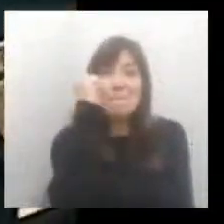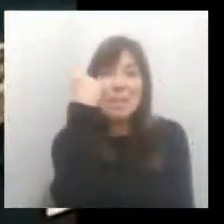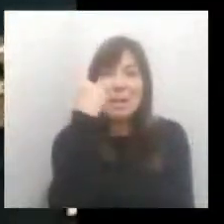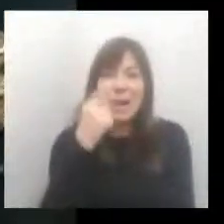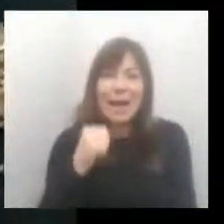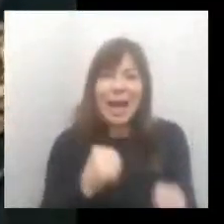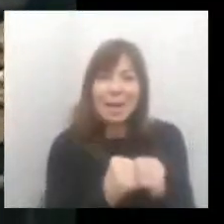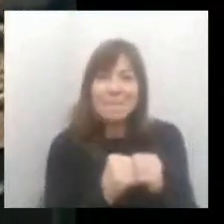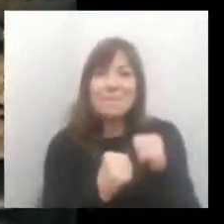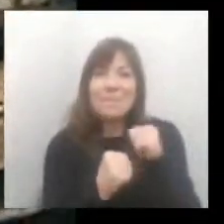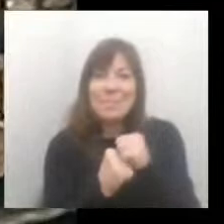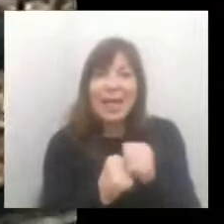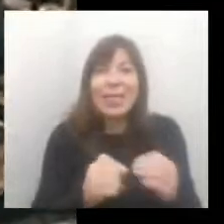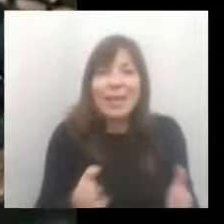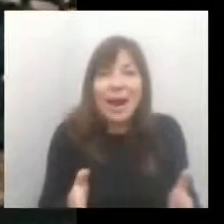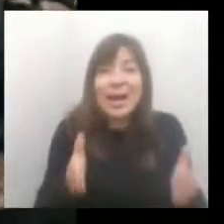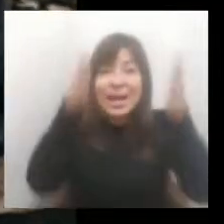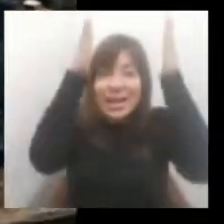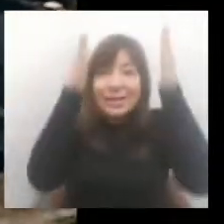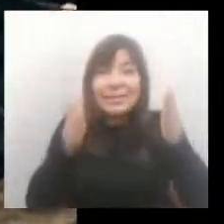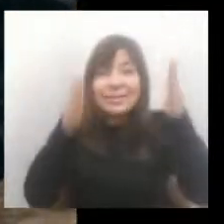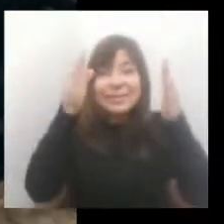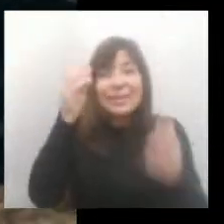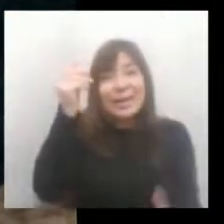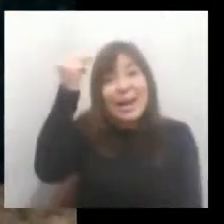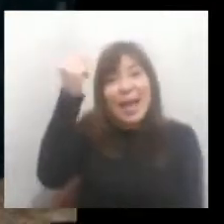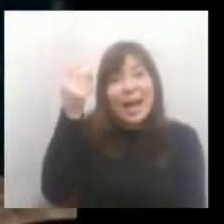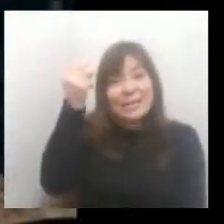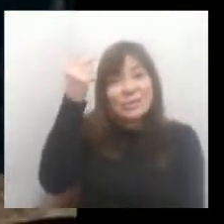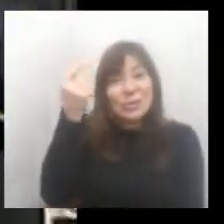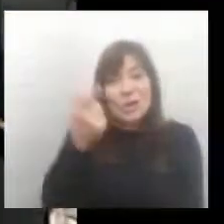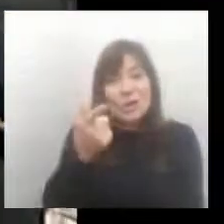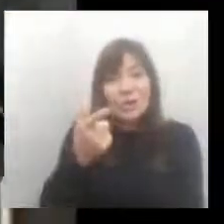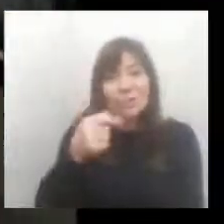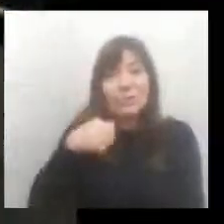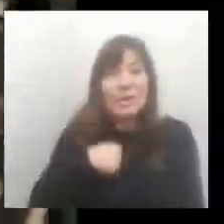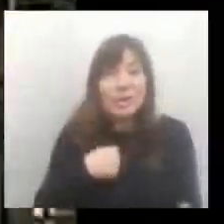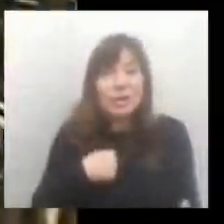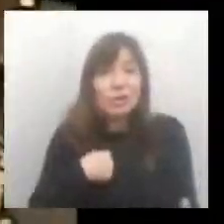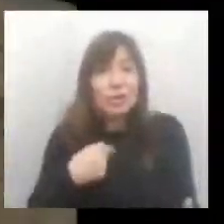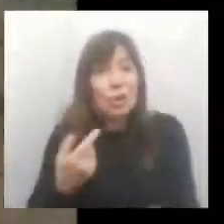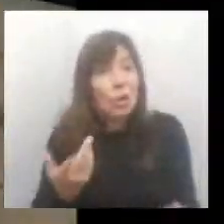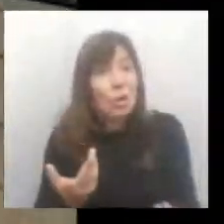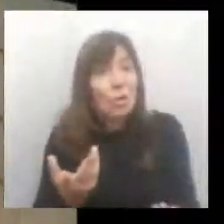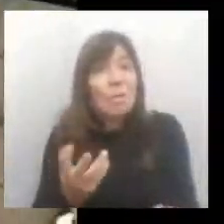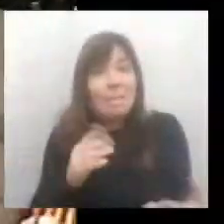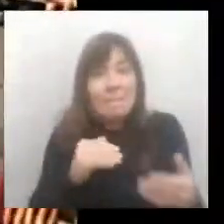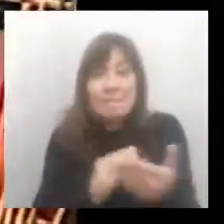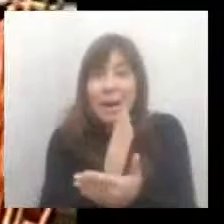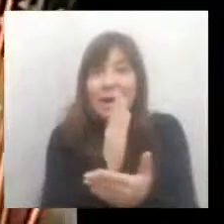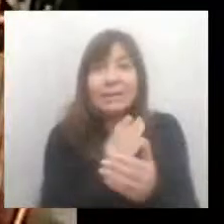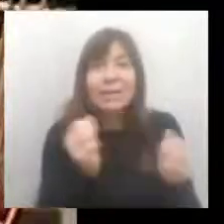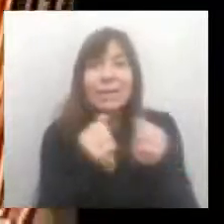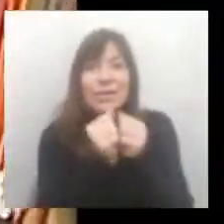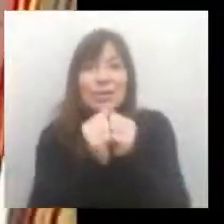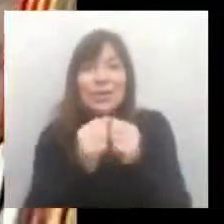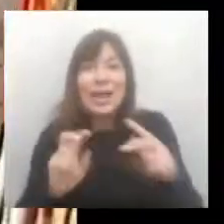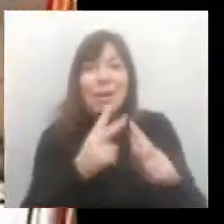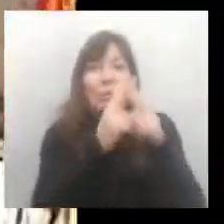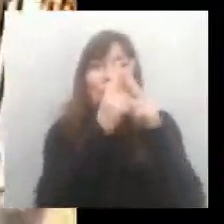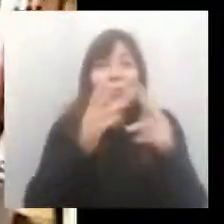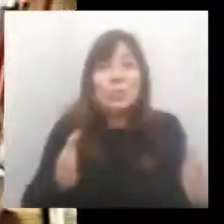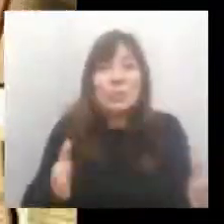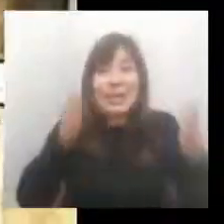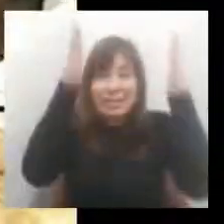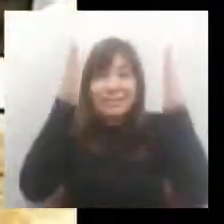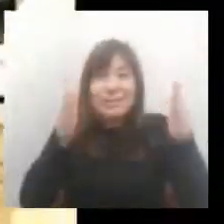en el edificio de la creación, en el taller de la creación, y dio partida a la construcción de este gran edificio. Algo interesante que te quiero contar en relación a